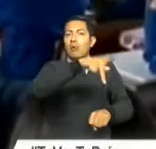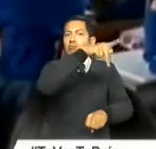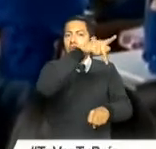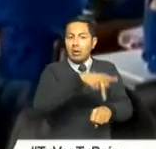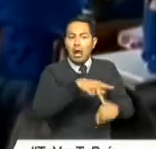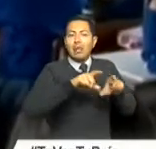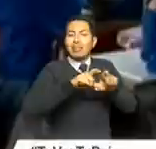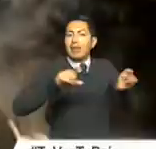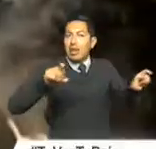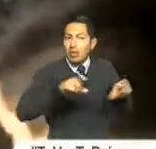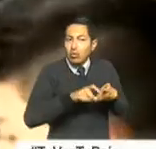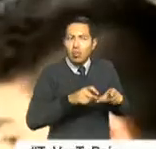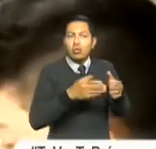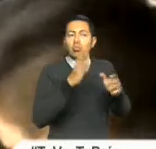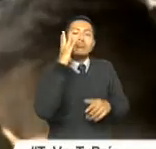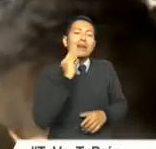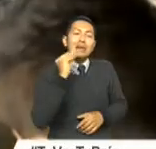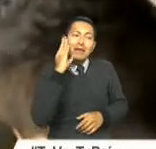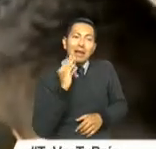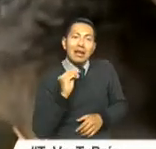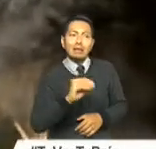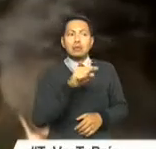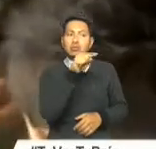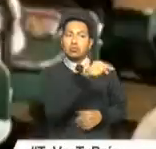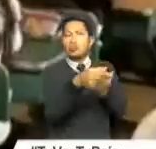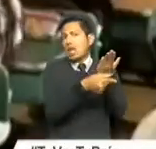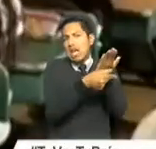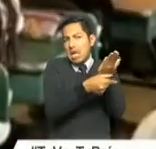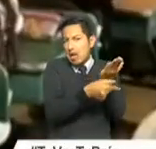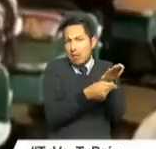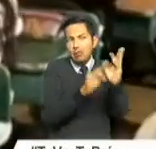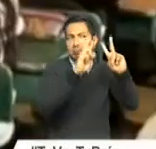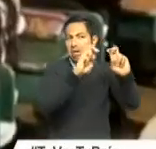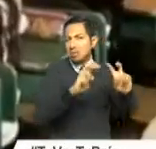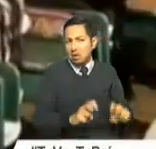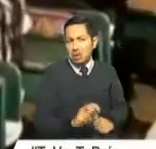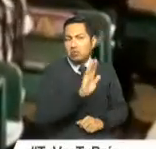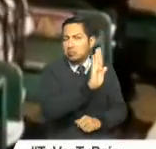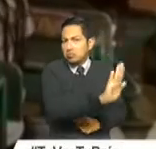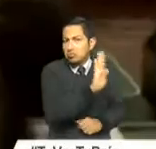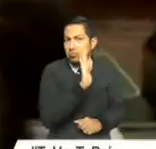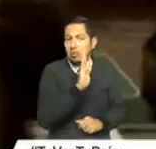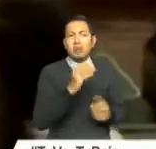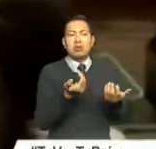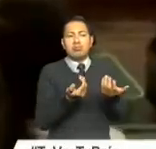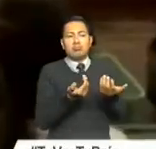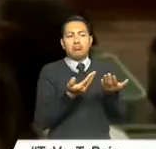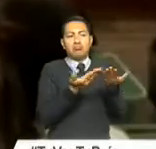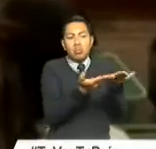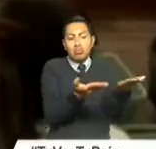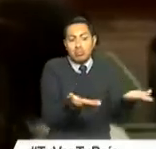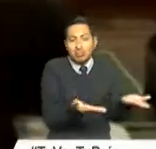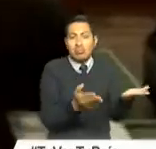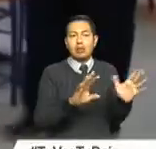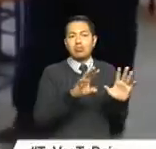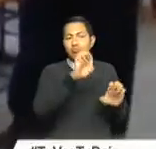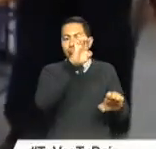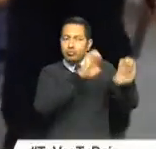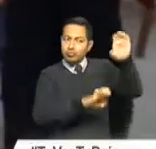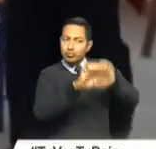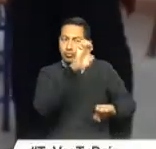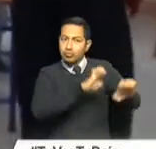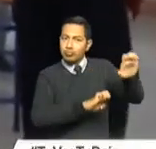títulos del aspirante, su experiencia, las publicaciones sobre las investigaciones relacionadas con su especialidad, los artículos o